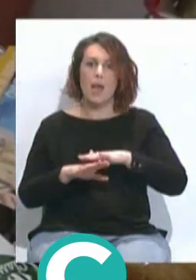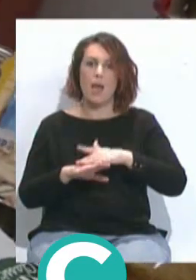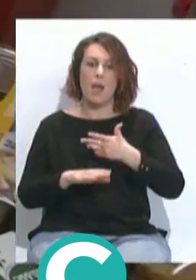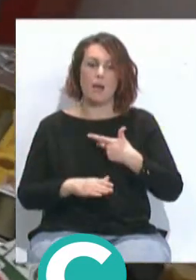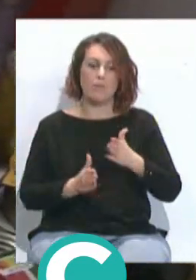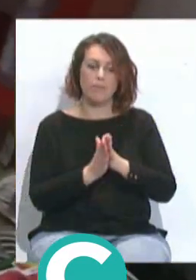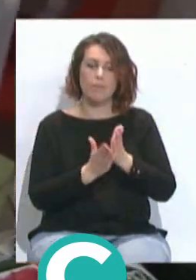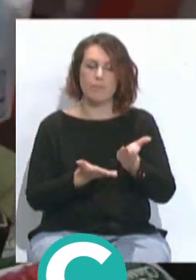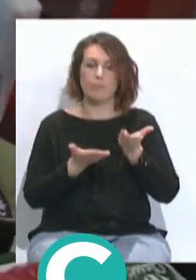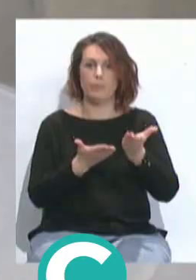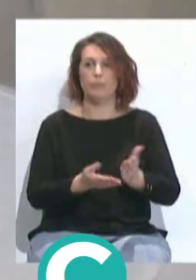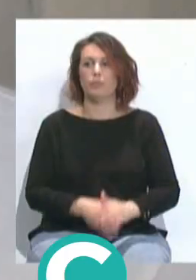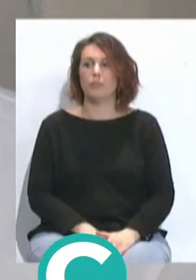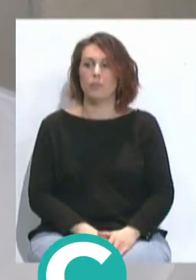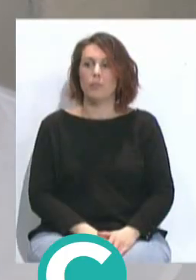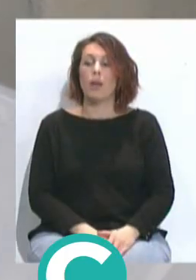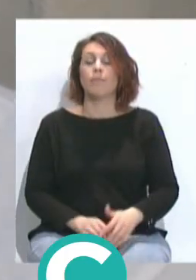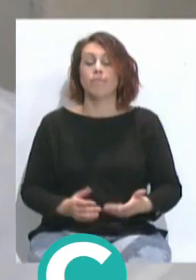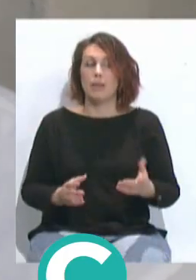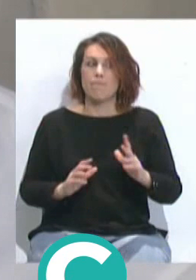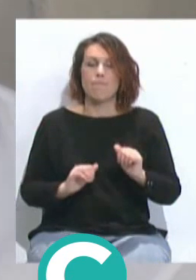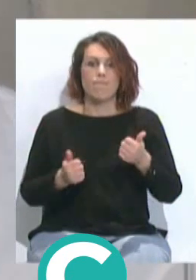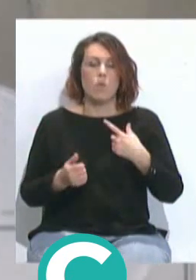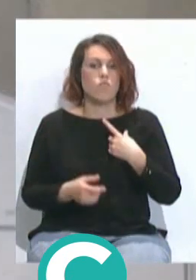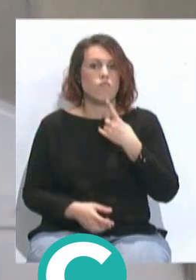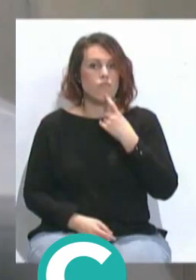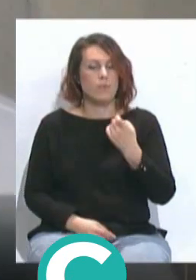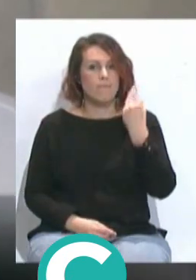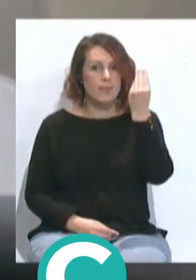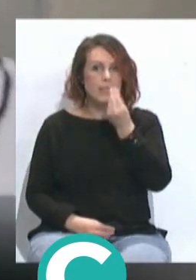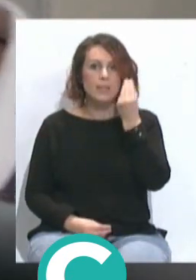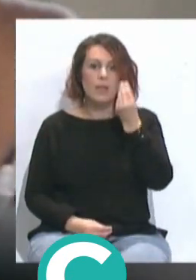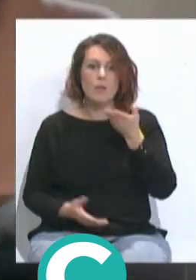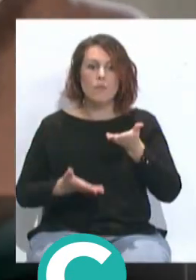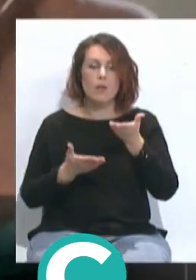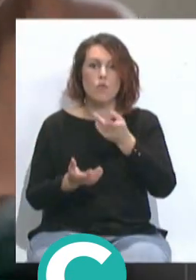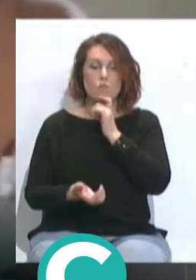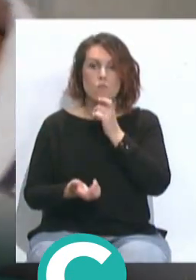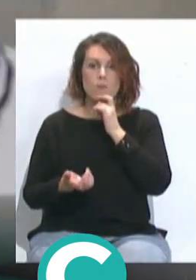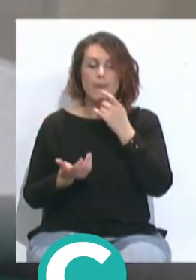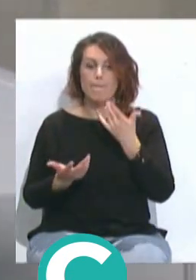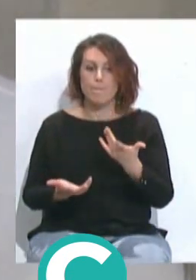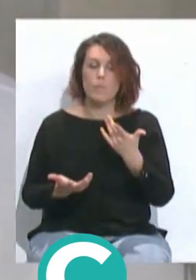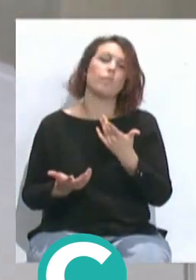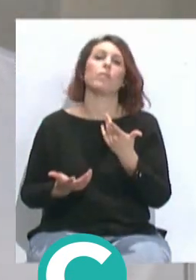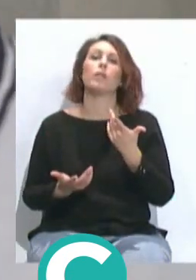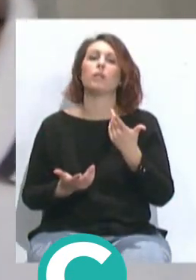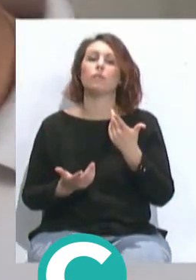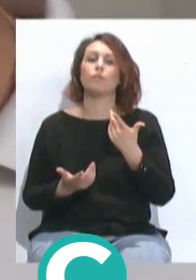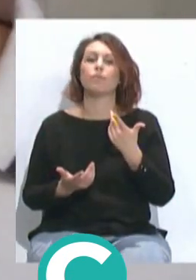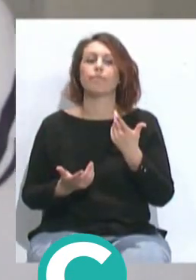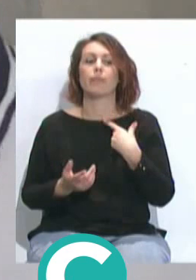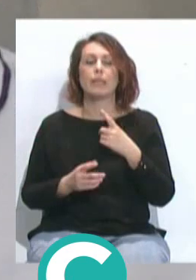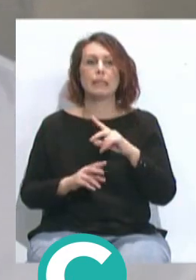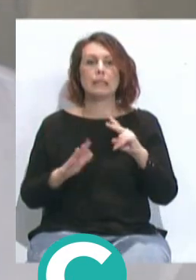compatriotas Claro de principio me costaba mucho pensando cómo puedo ayudar y los primeros unos